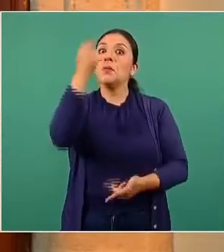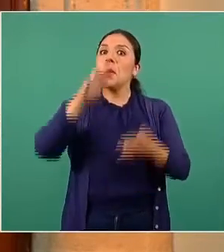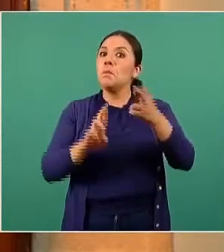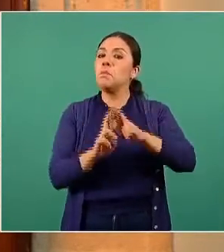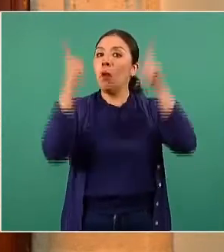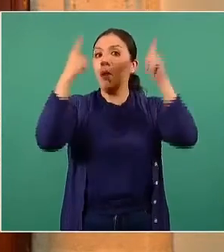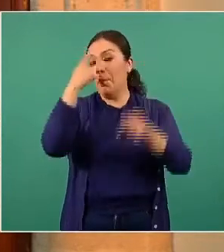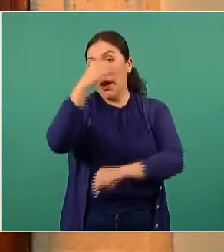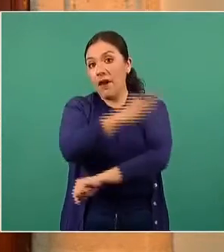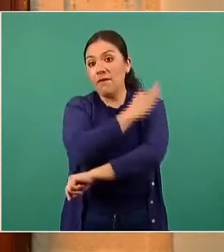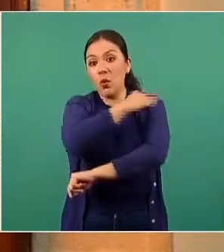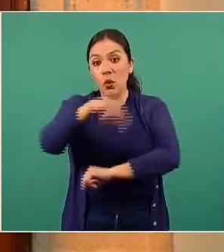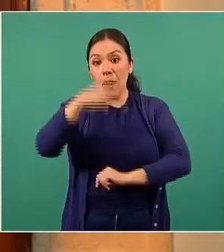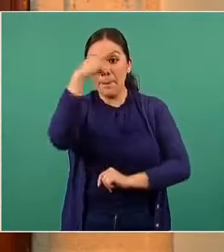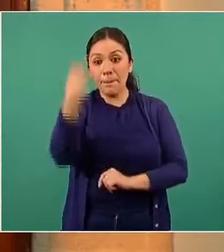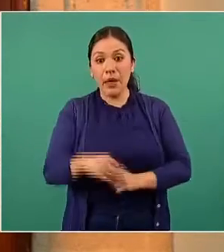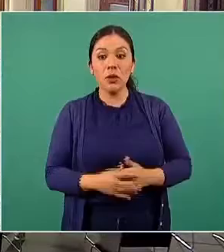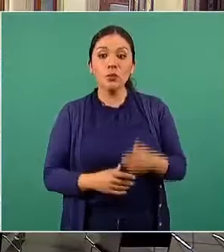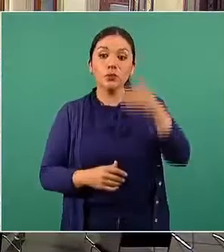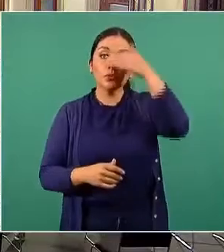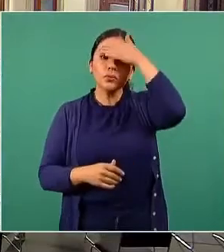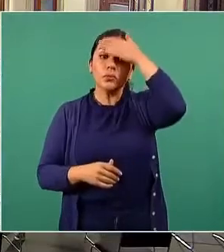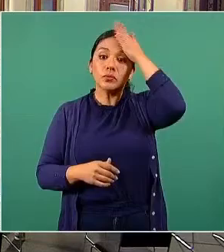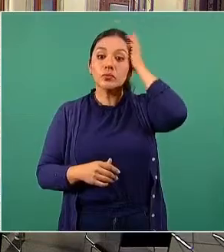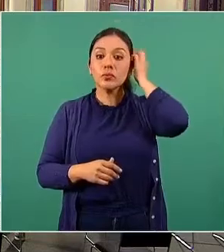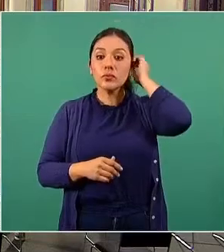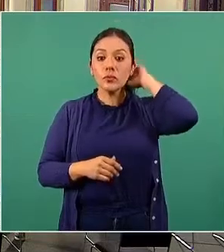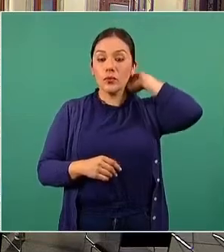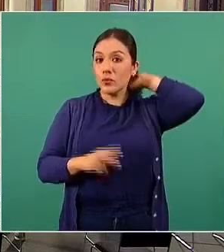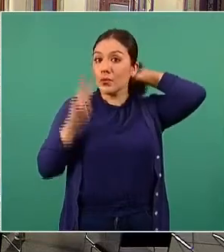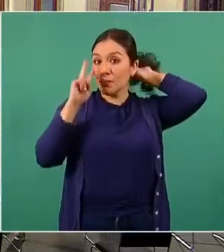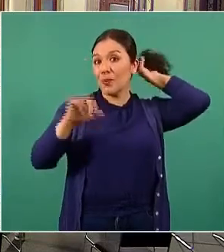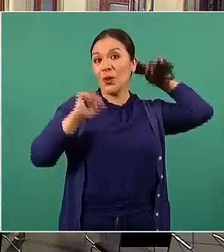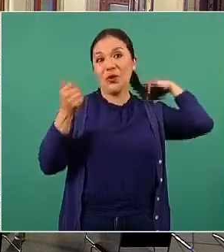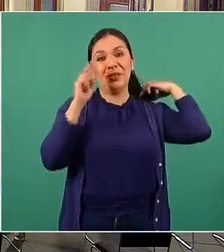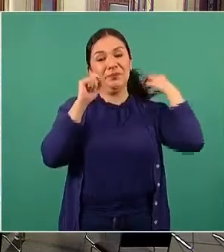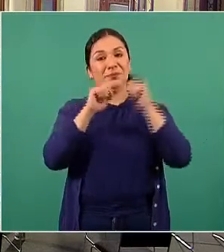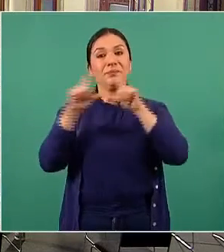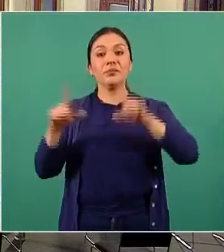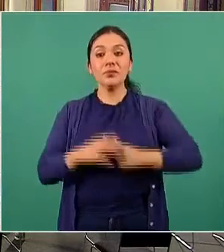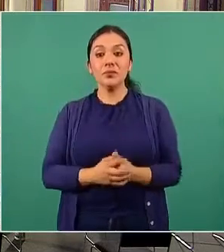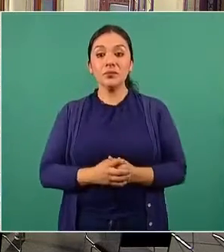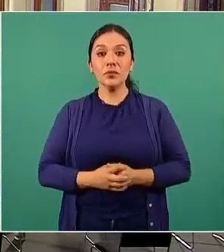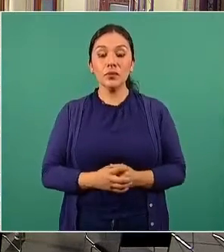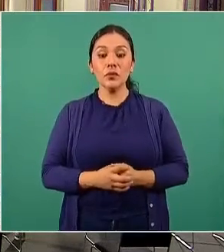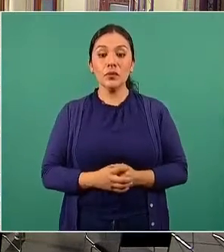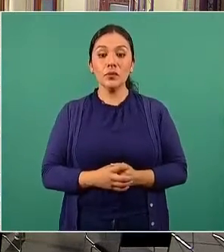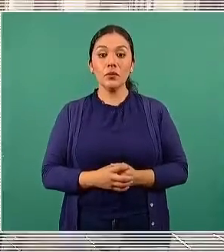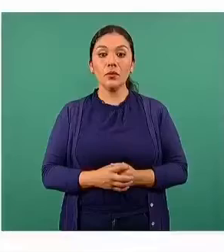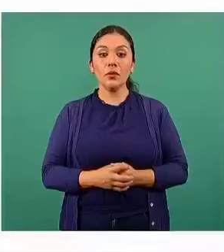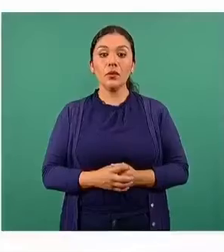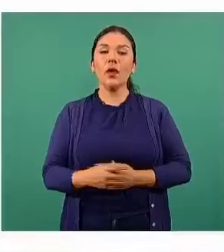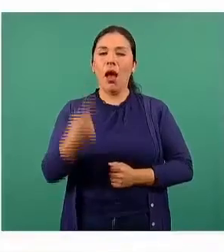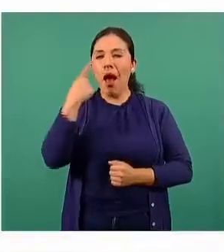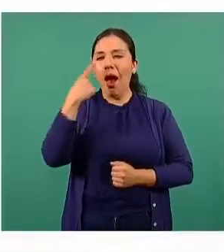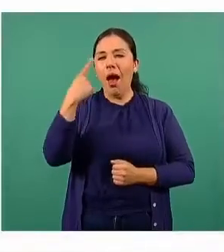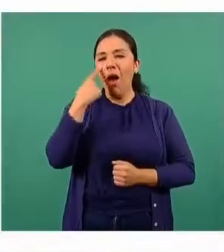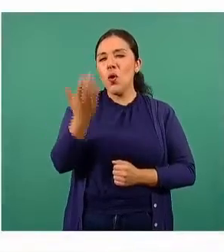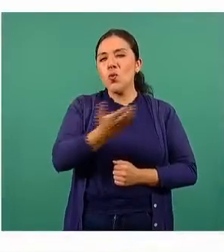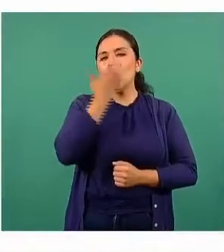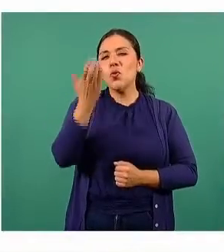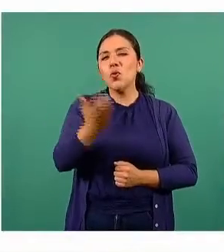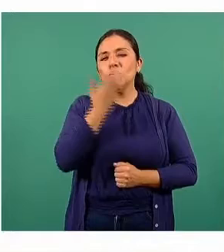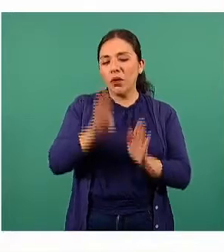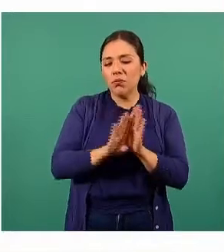vacunación en México. Si vemos la siguiente diapositiva, nuestra curva acostumbrada